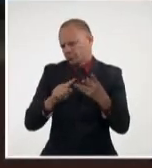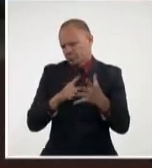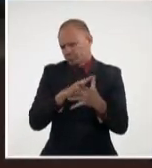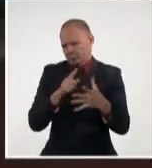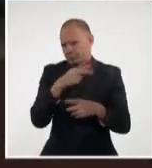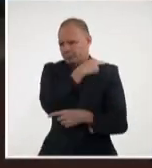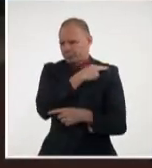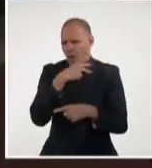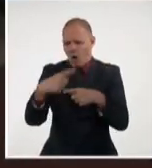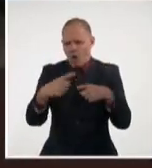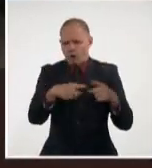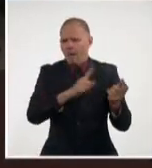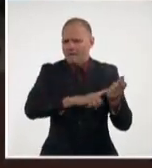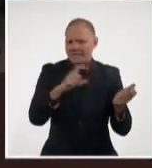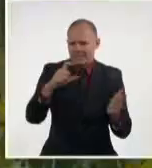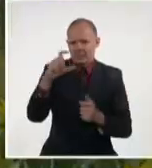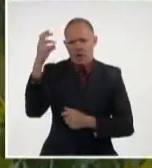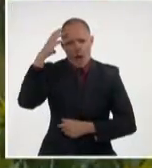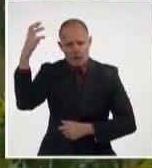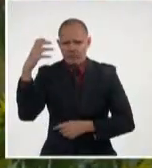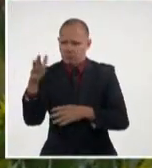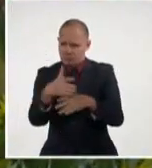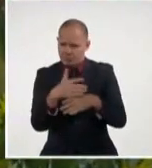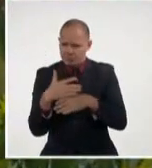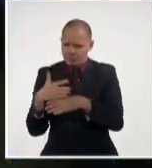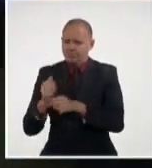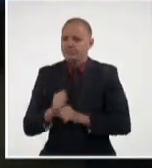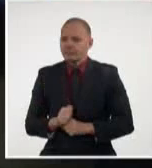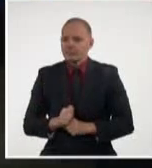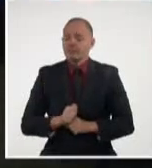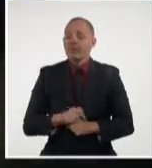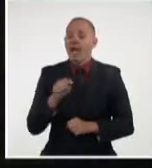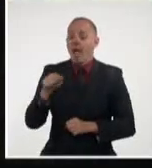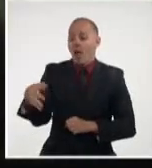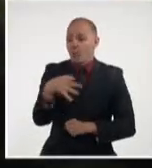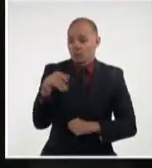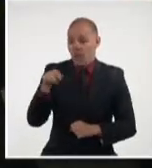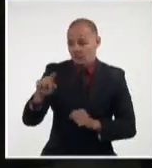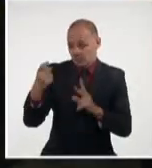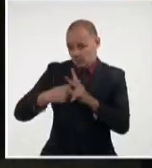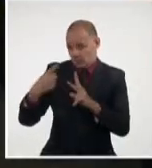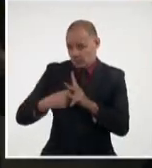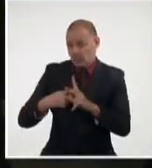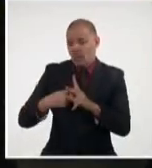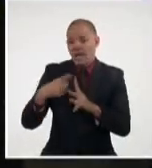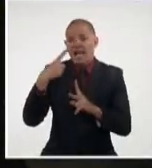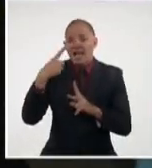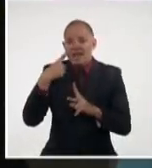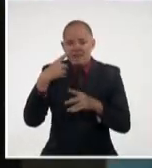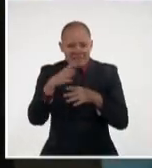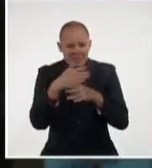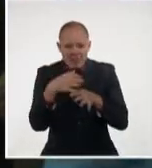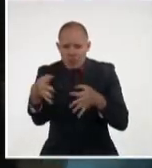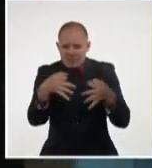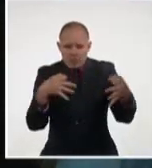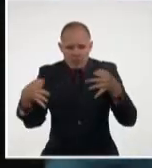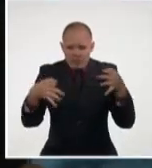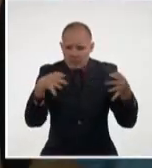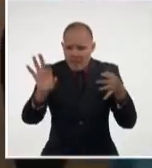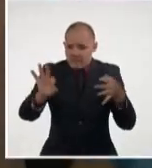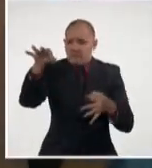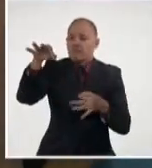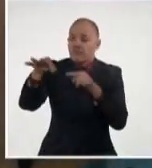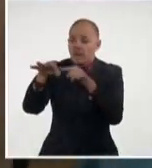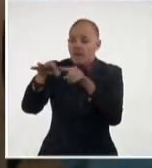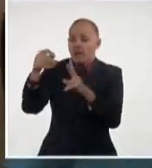del partido y el gobierno en Yaguajay. El norteño municipio fue reconocido como el más destacado de la provincia en el año que